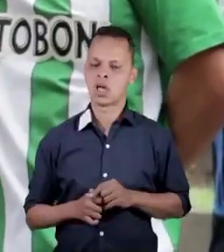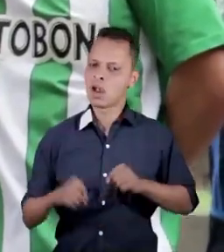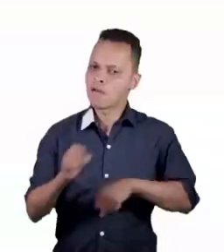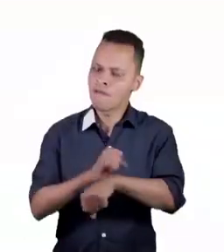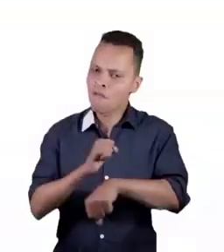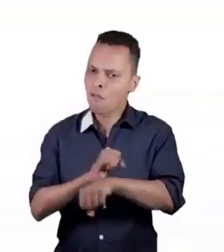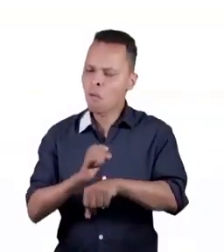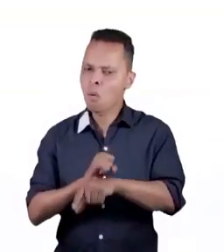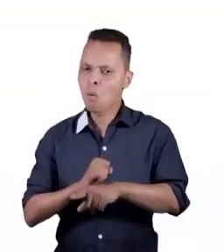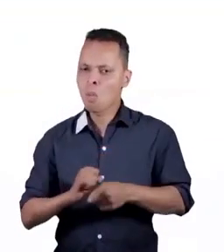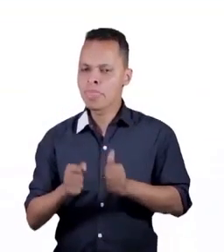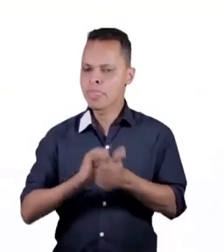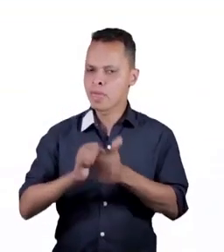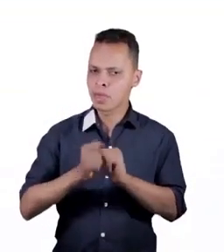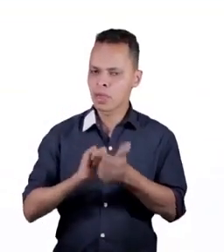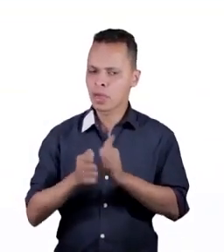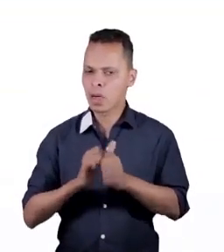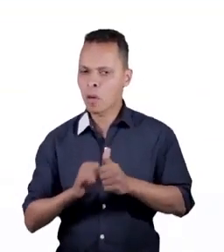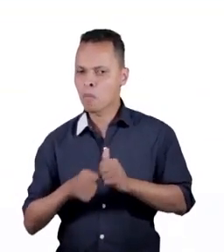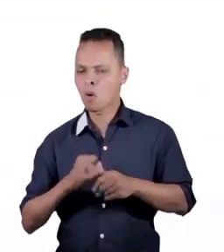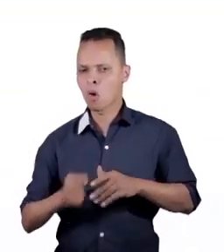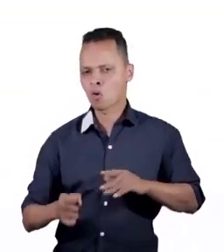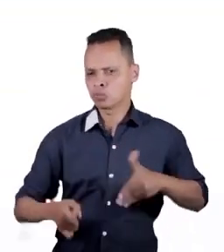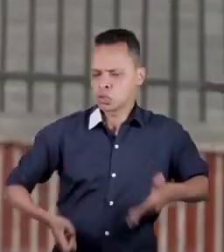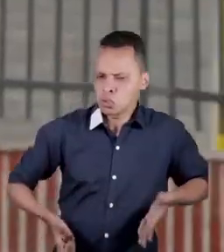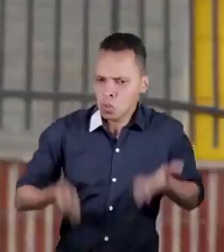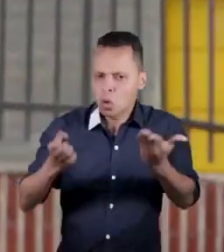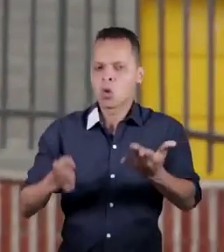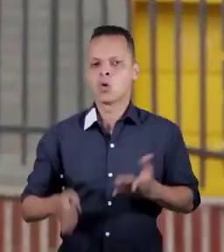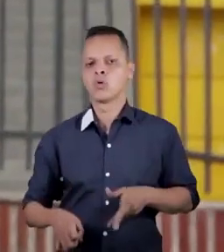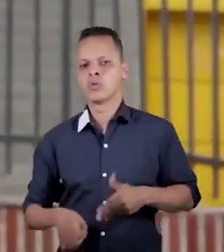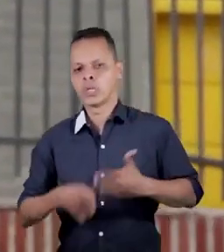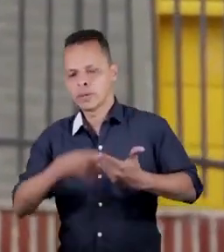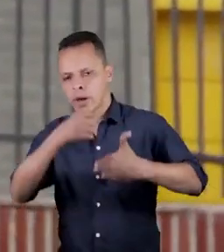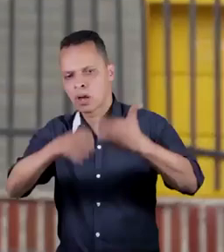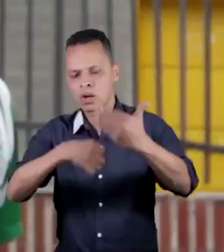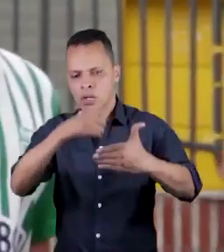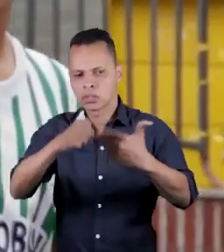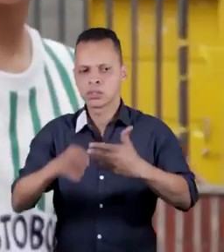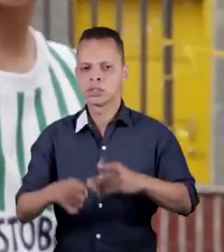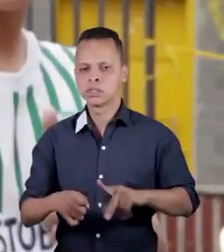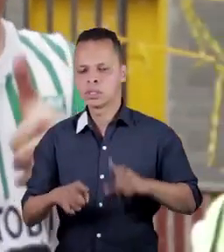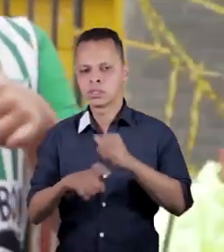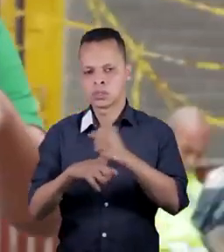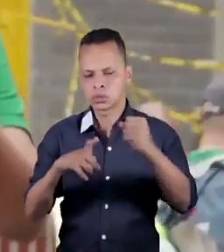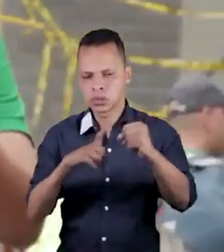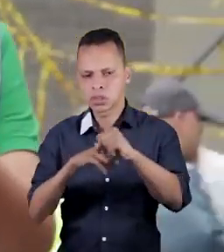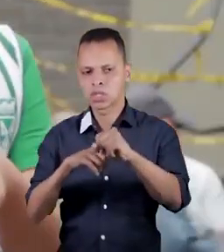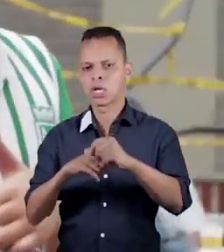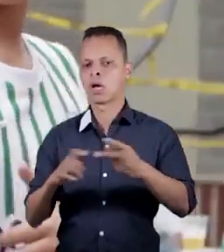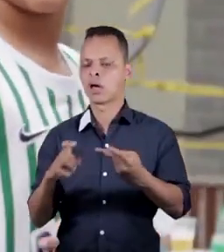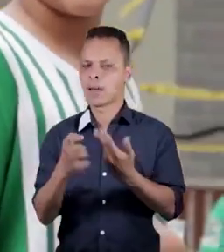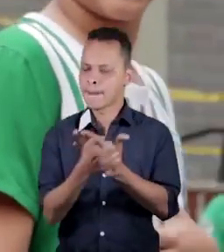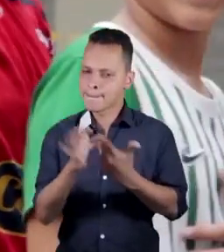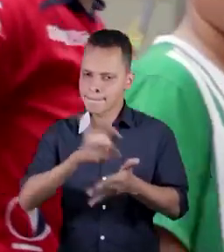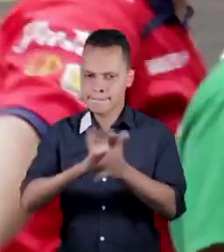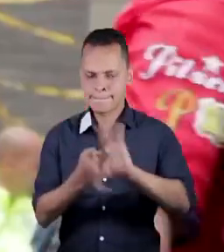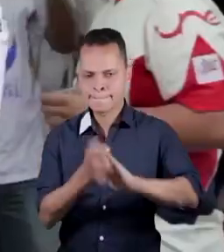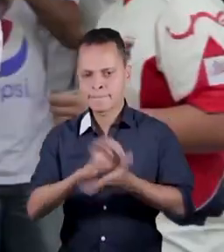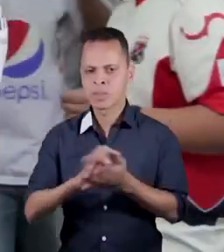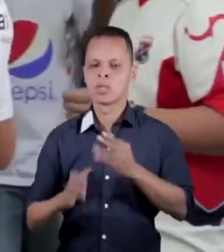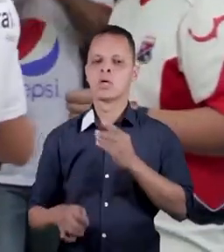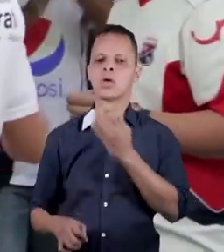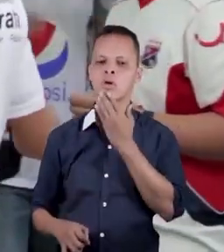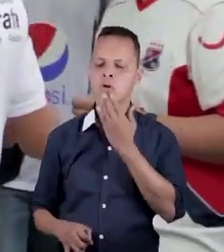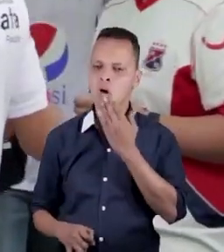el fútbol un deporte que genera y motiva apuestas de jóvenes por la construcción de sociedades equitativas y en paz es la excusa para que el color